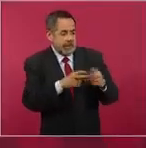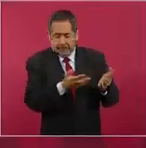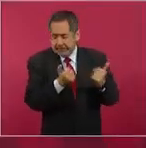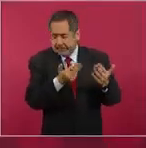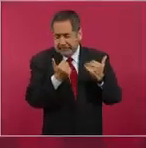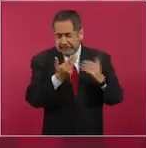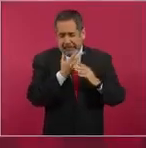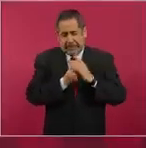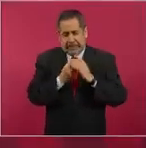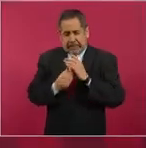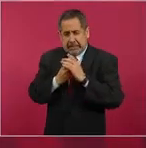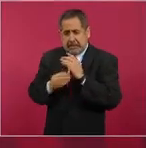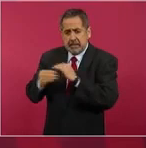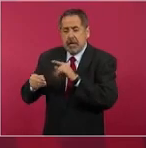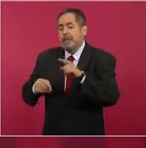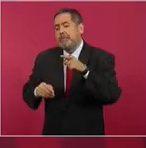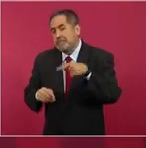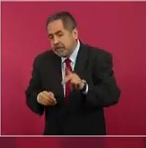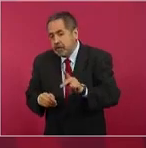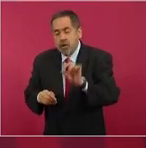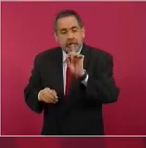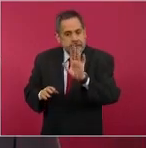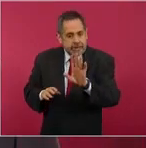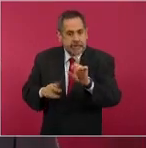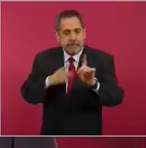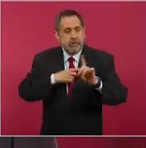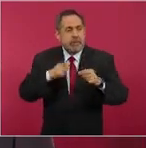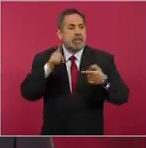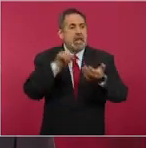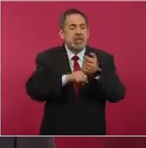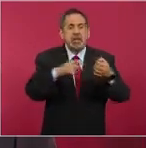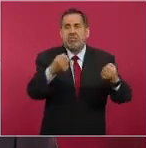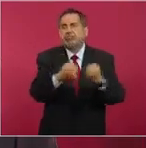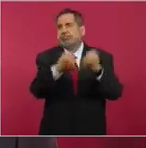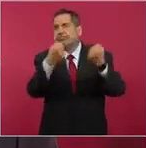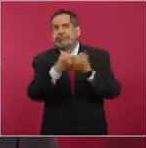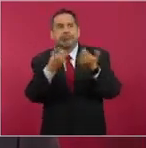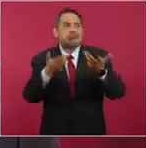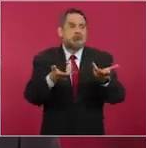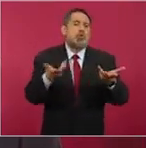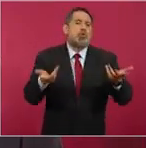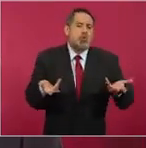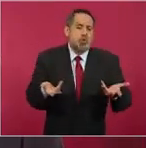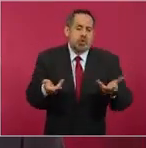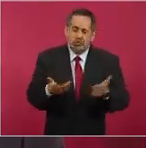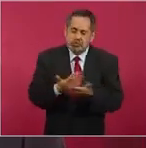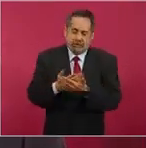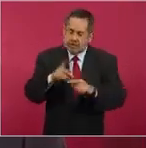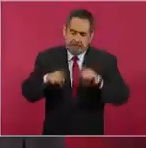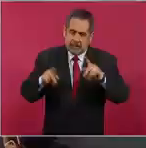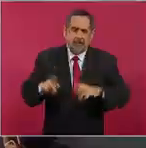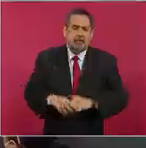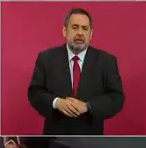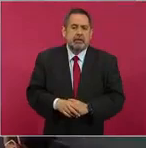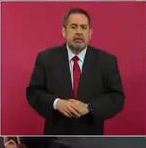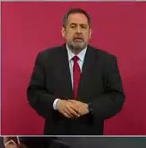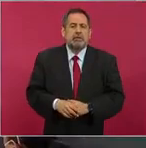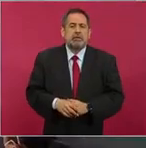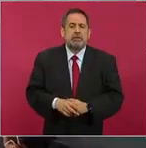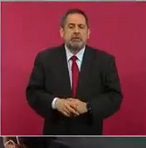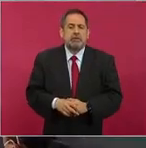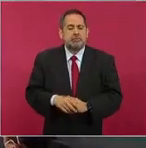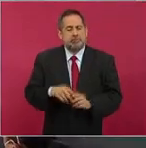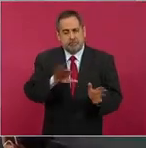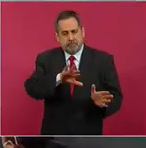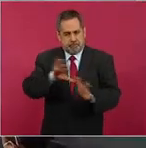depender de la confrontación, de los enfrentamientos. De lo que suceda allá. En otro